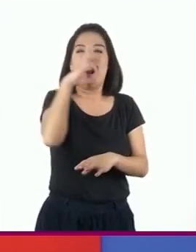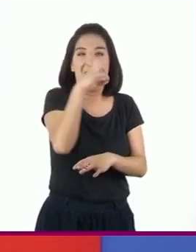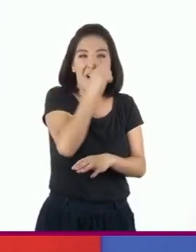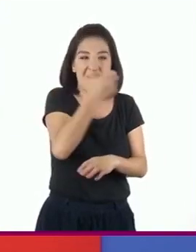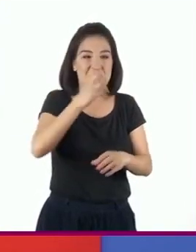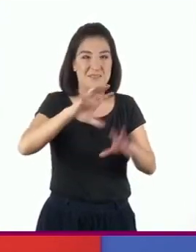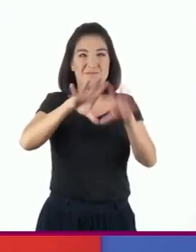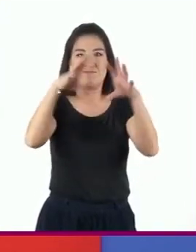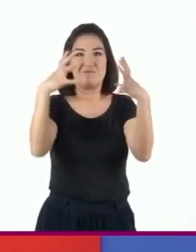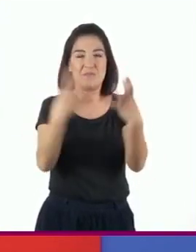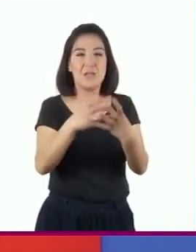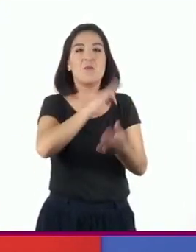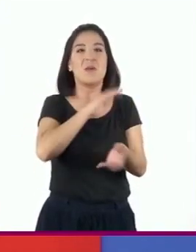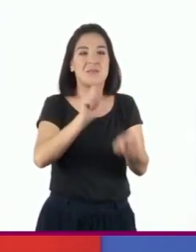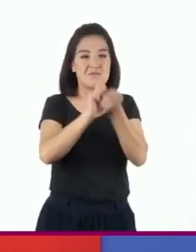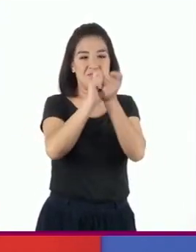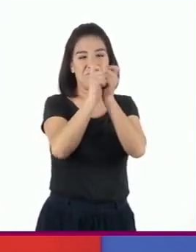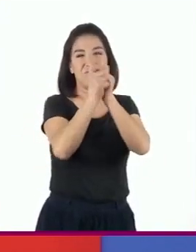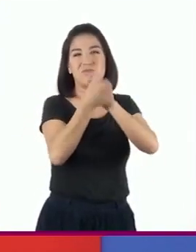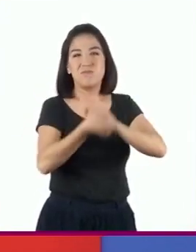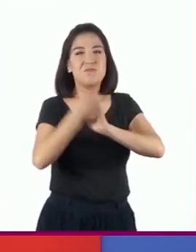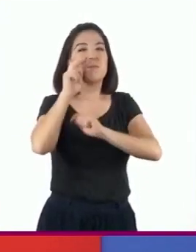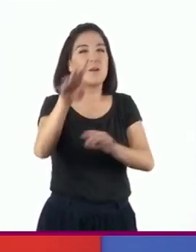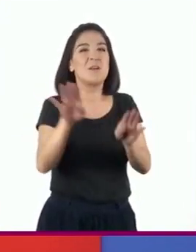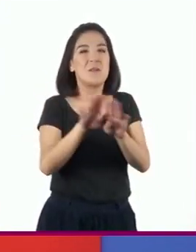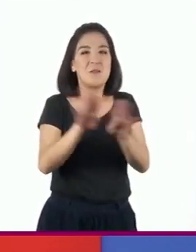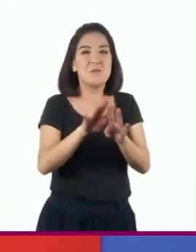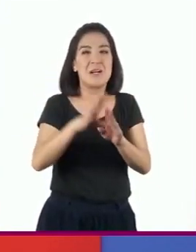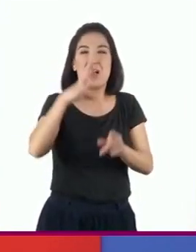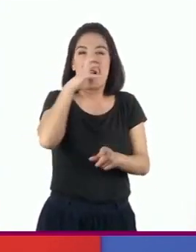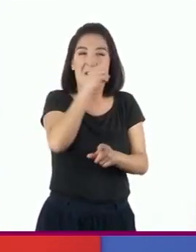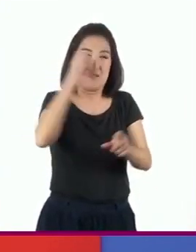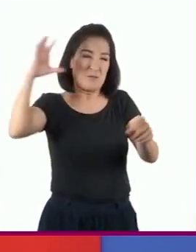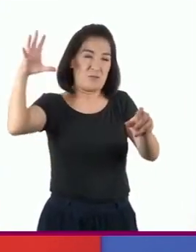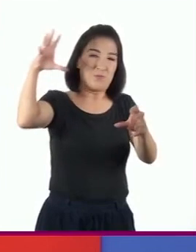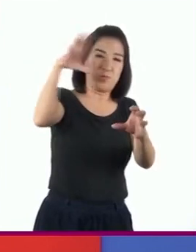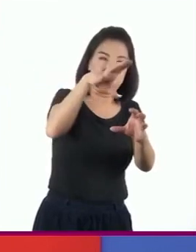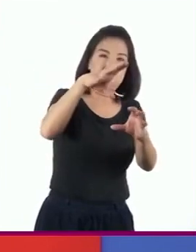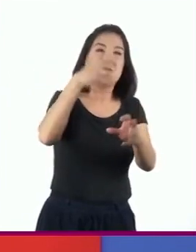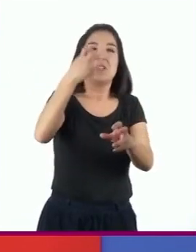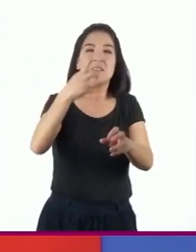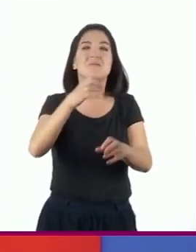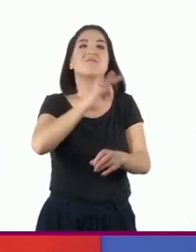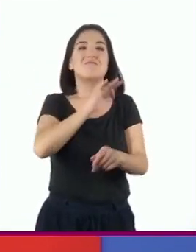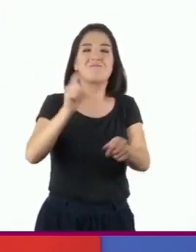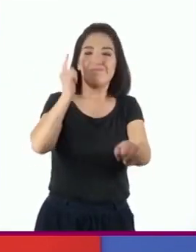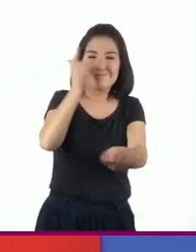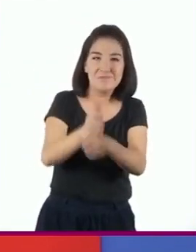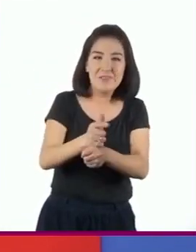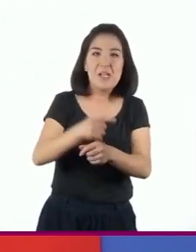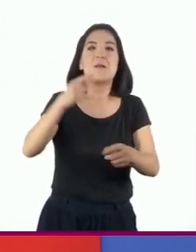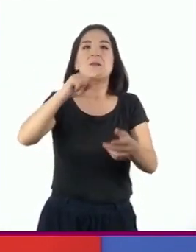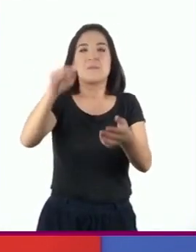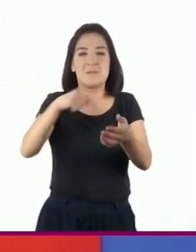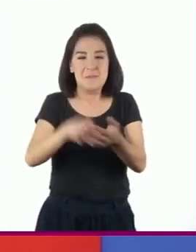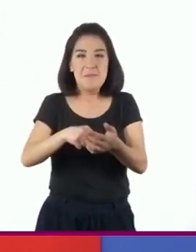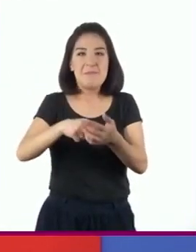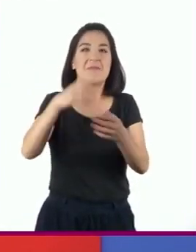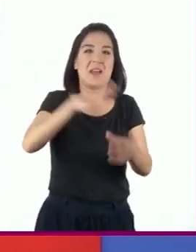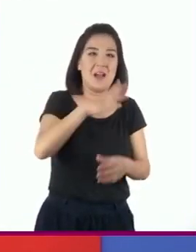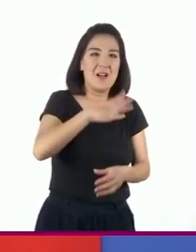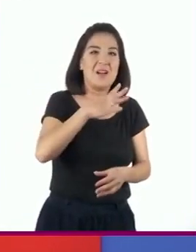energía derivada de combustibles fósiles, modifica el clima al contribuir el calentamiento global. En los años